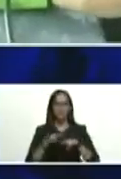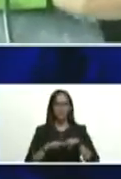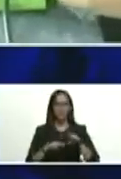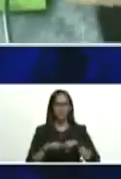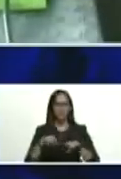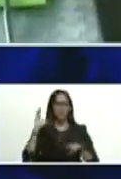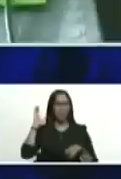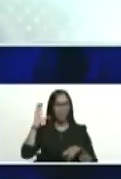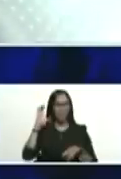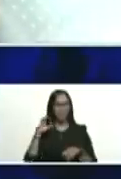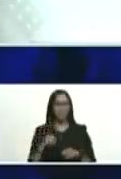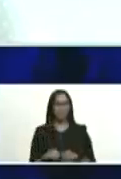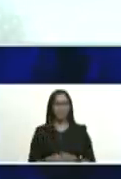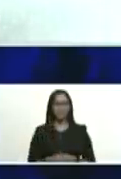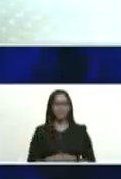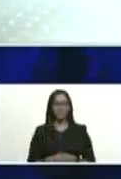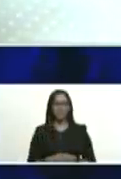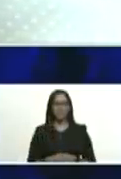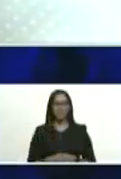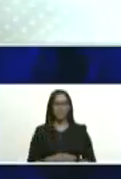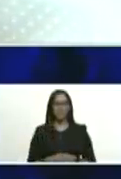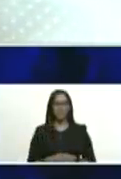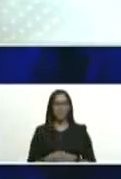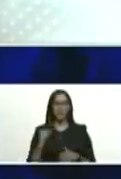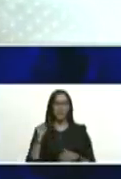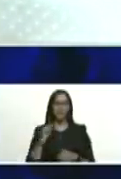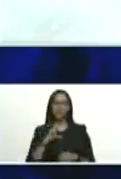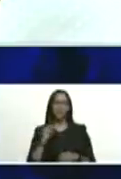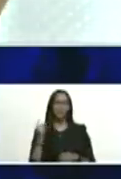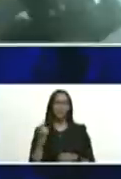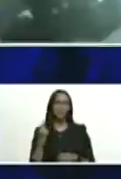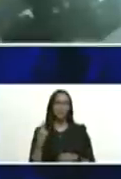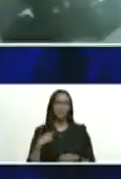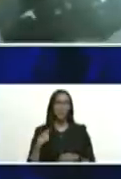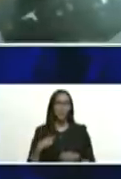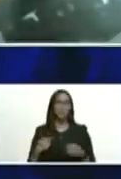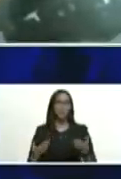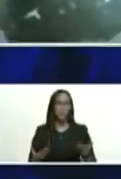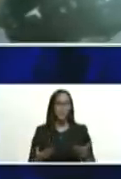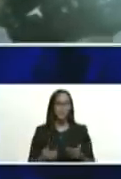patria. Y eso nosotros tenemos que